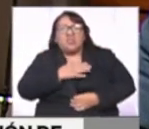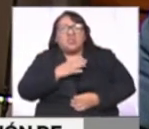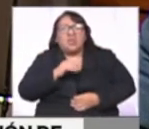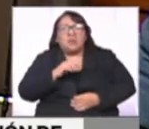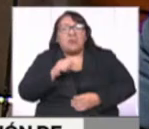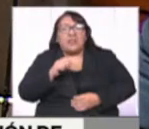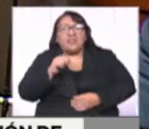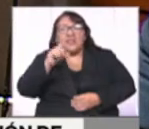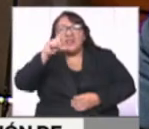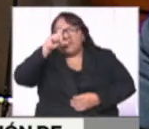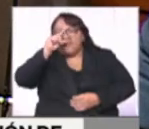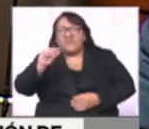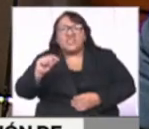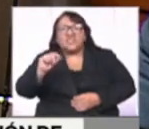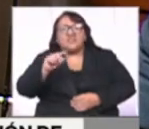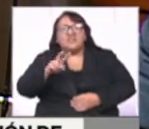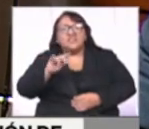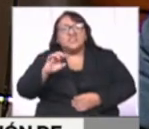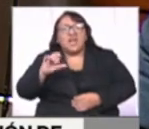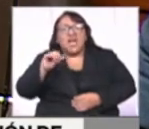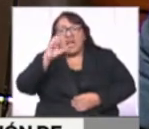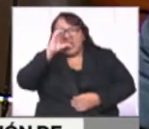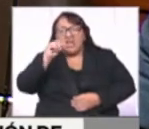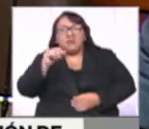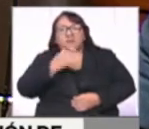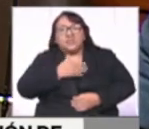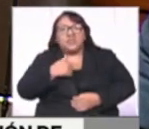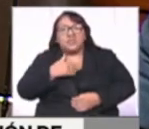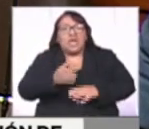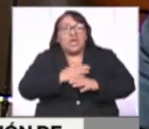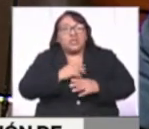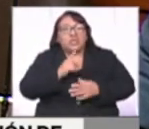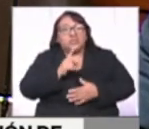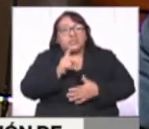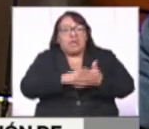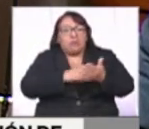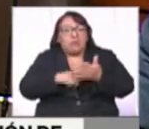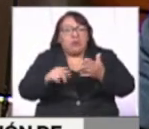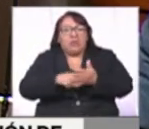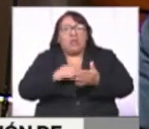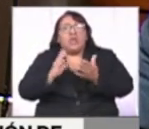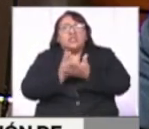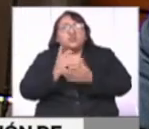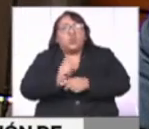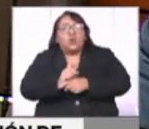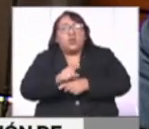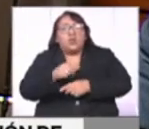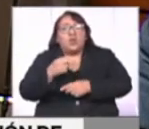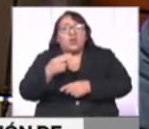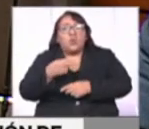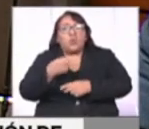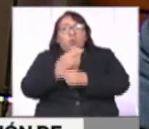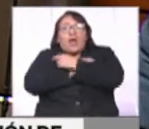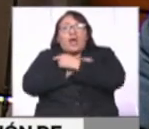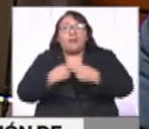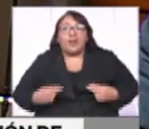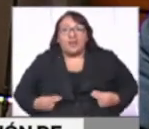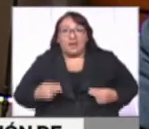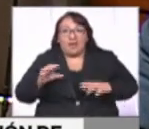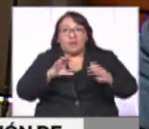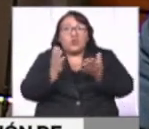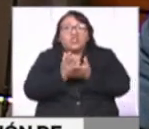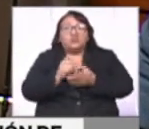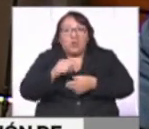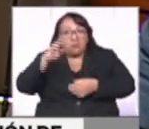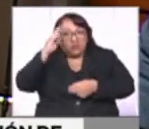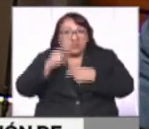Martín Vizcarra de presidente, anularon varios sedes que había escuelas. Por ejemplo, en Huancavelica existía una escuela